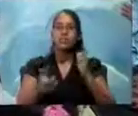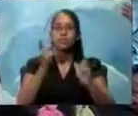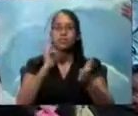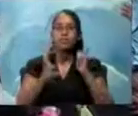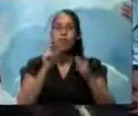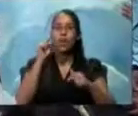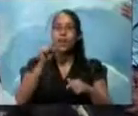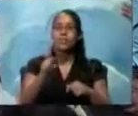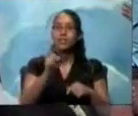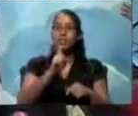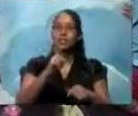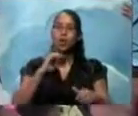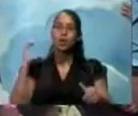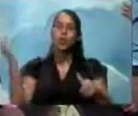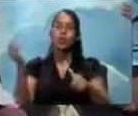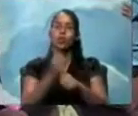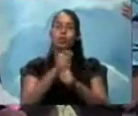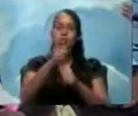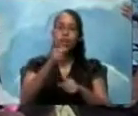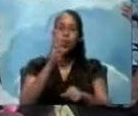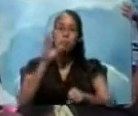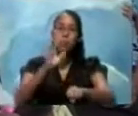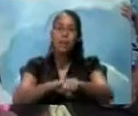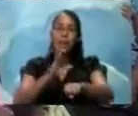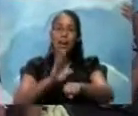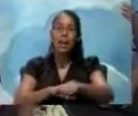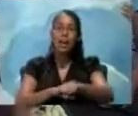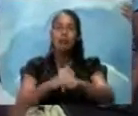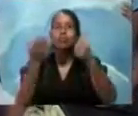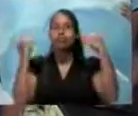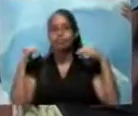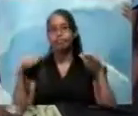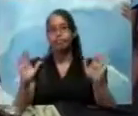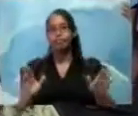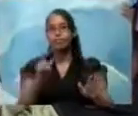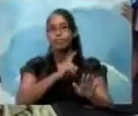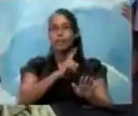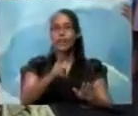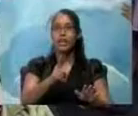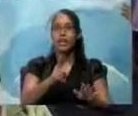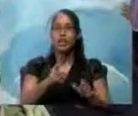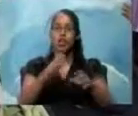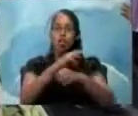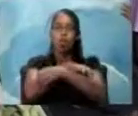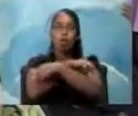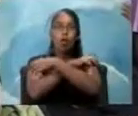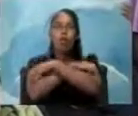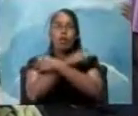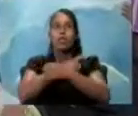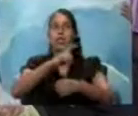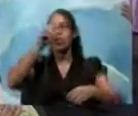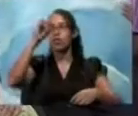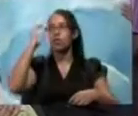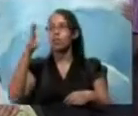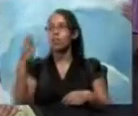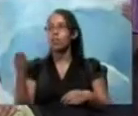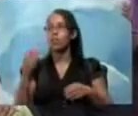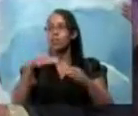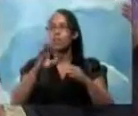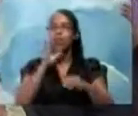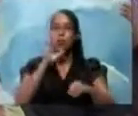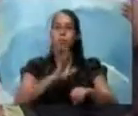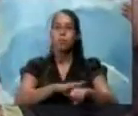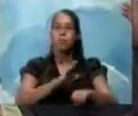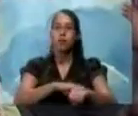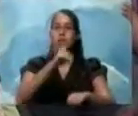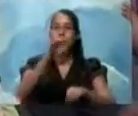ellos no encontraron delito, sin embargo, el Cordero de Dios, que quita los pecados